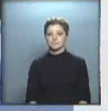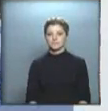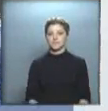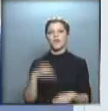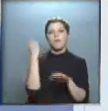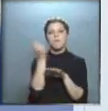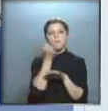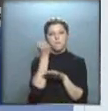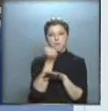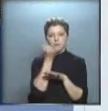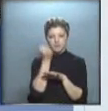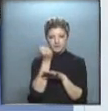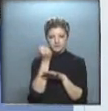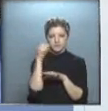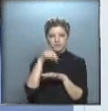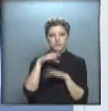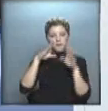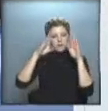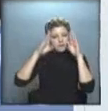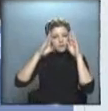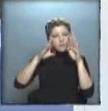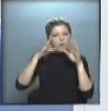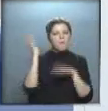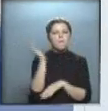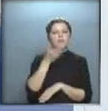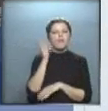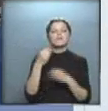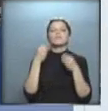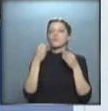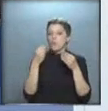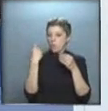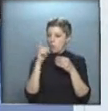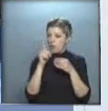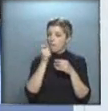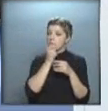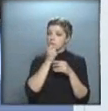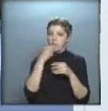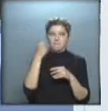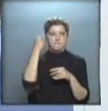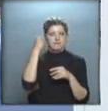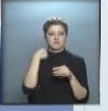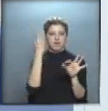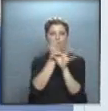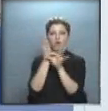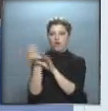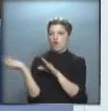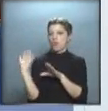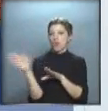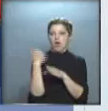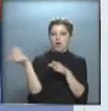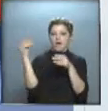Es importante ver a qué violencia nos estamos refiriendo, porque si no pareciera que las escuelas son violentas y en realidad